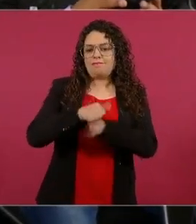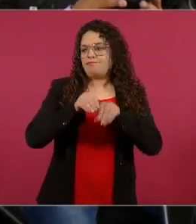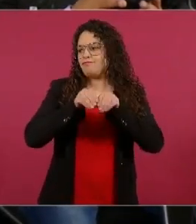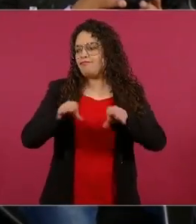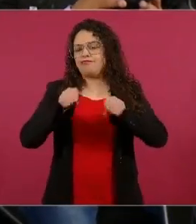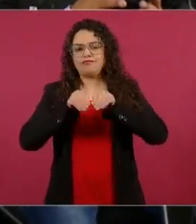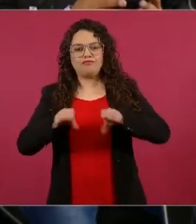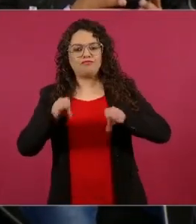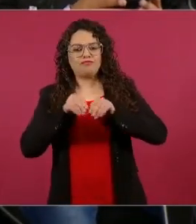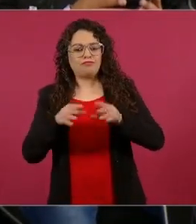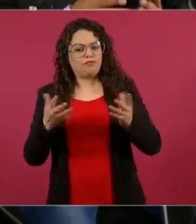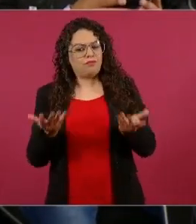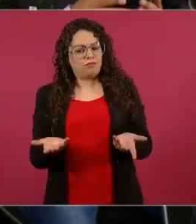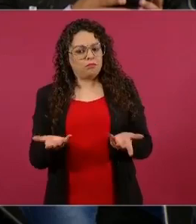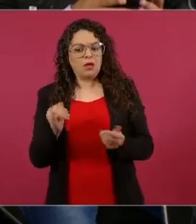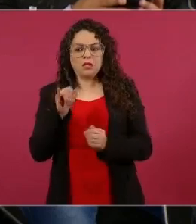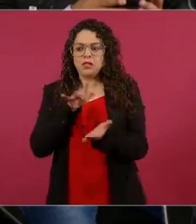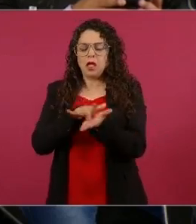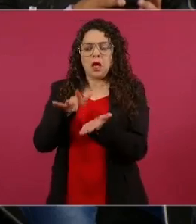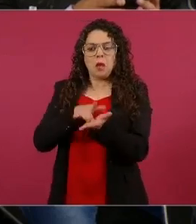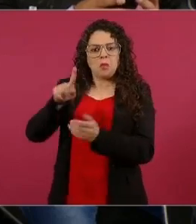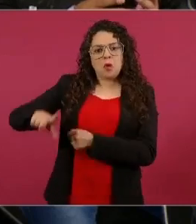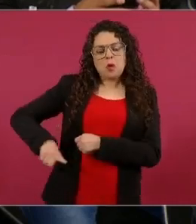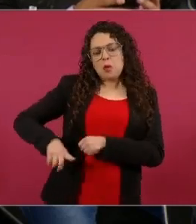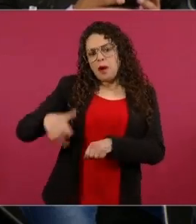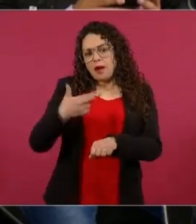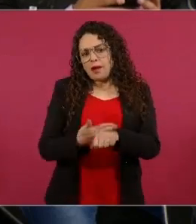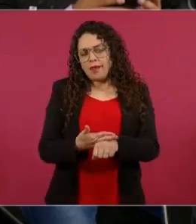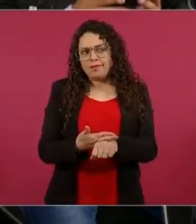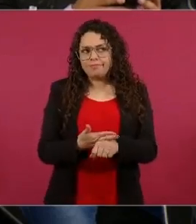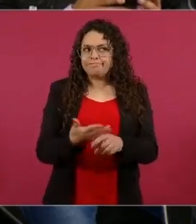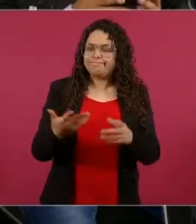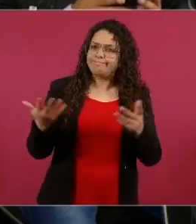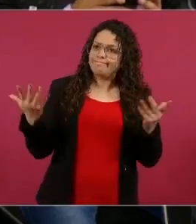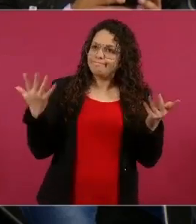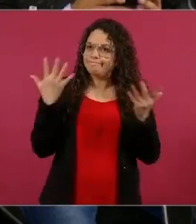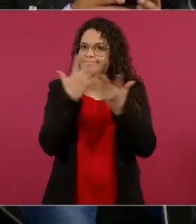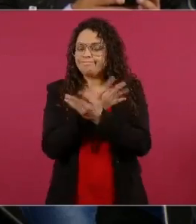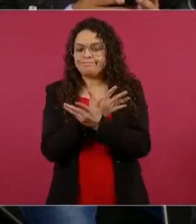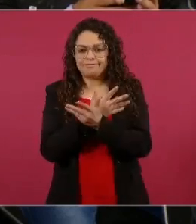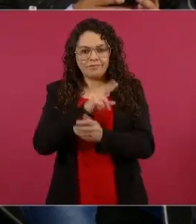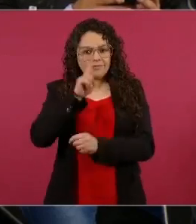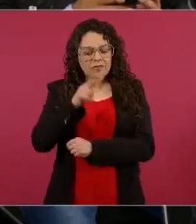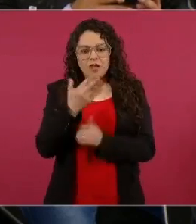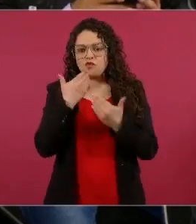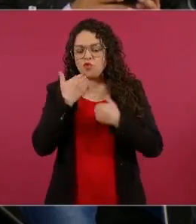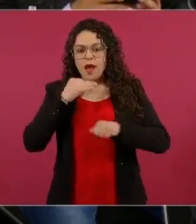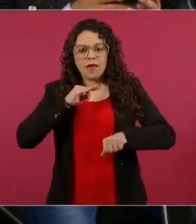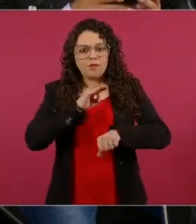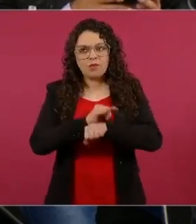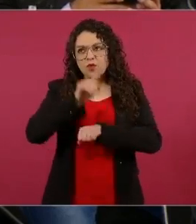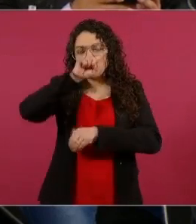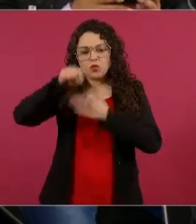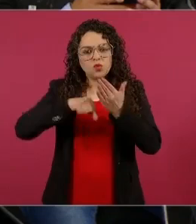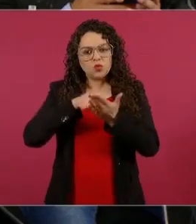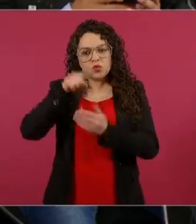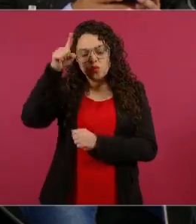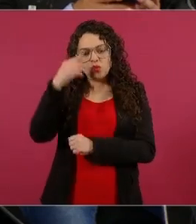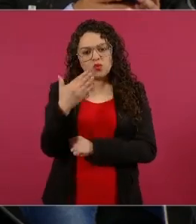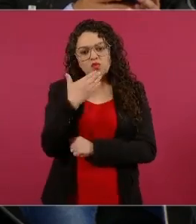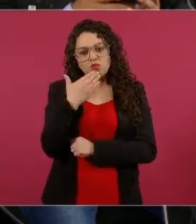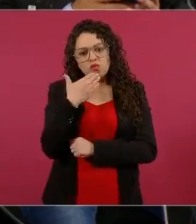de de de del gobernador entonces Eh pues está Sonora desprotegido presidente ahorita todavía